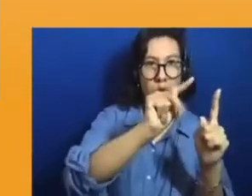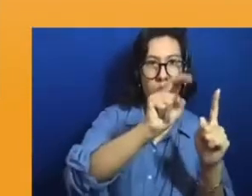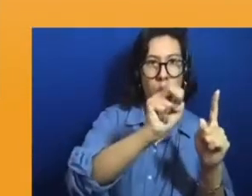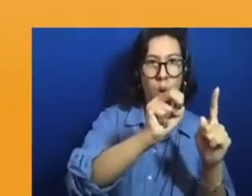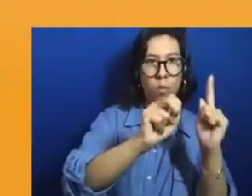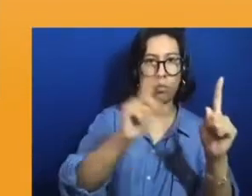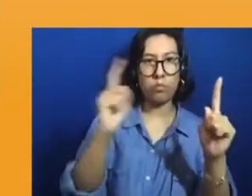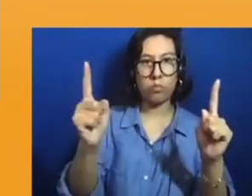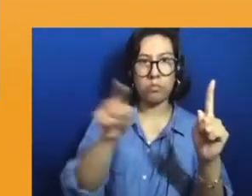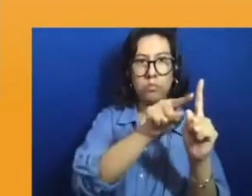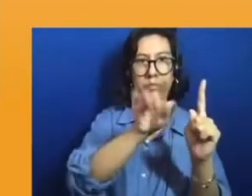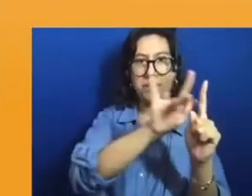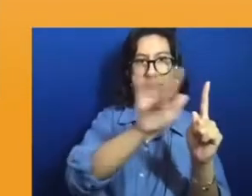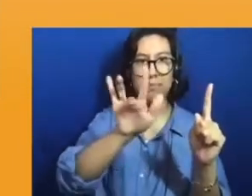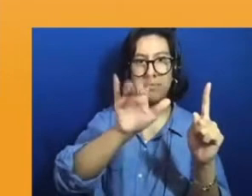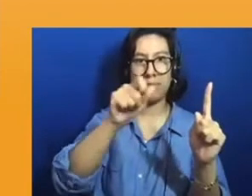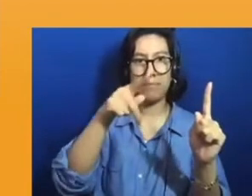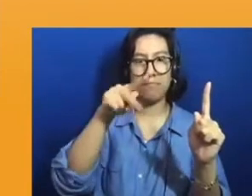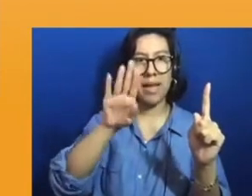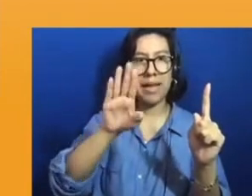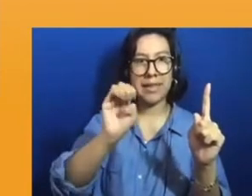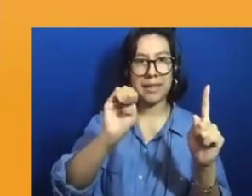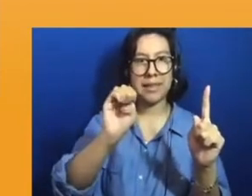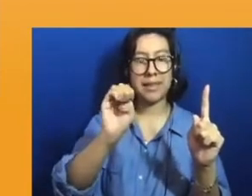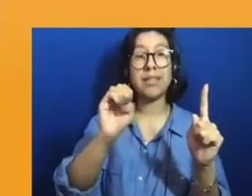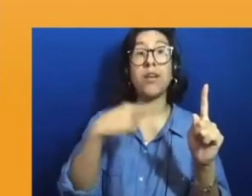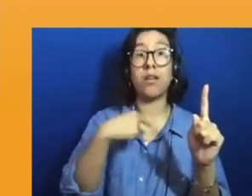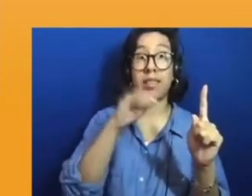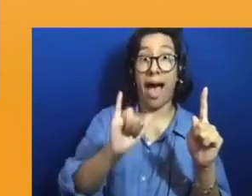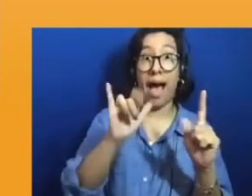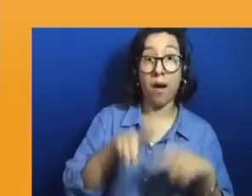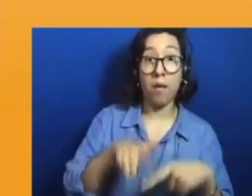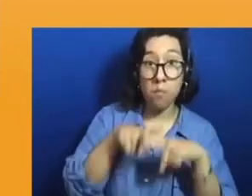notas que usamos